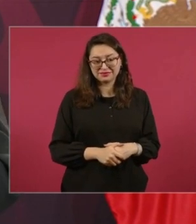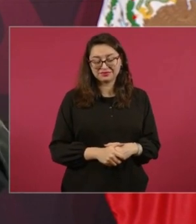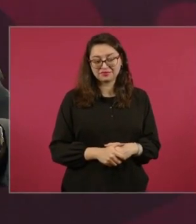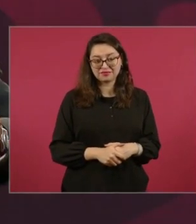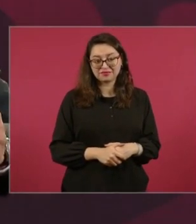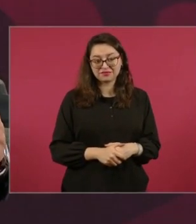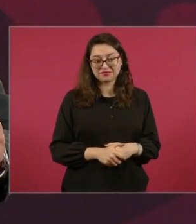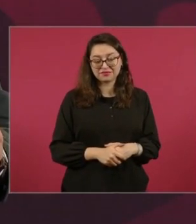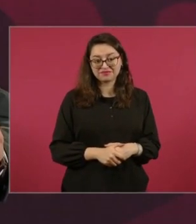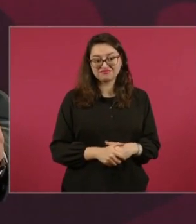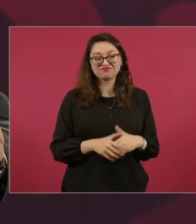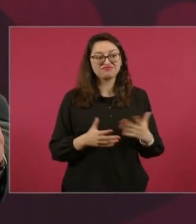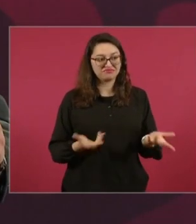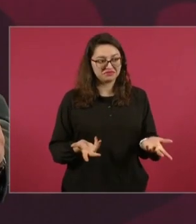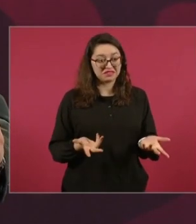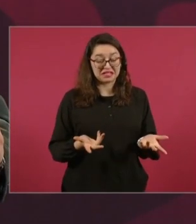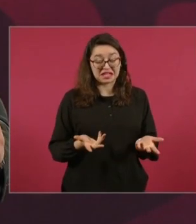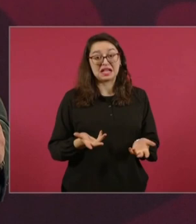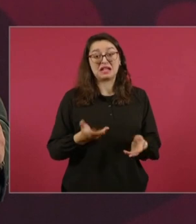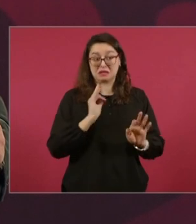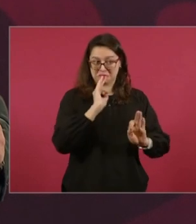Y todavía se atrevían a decir